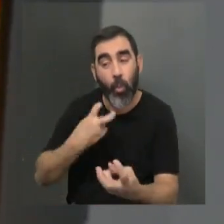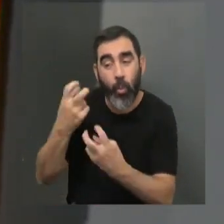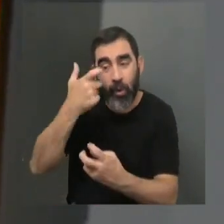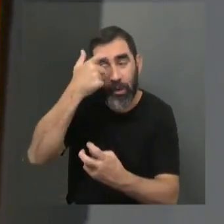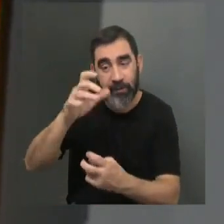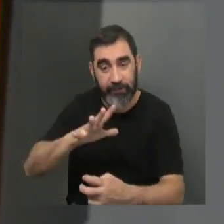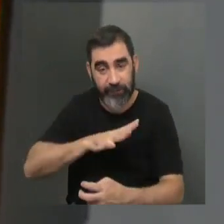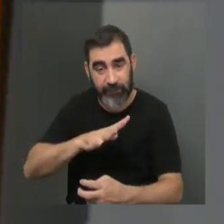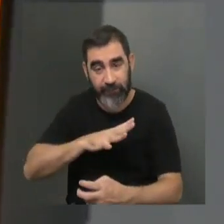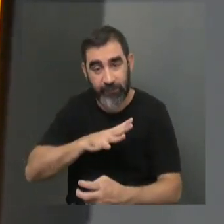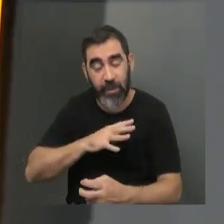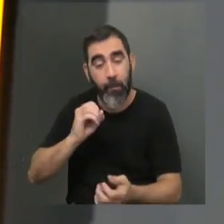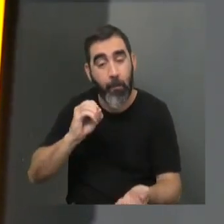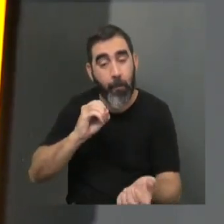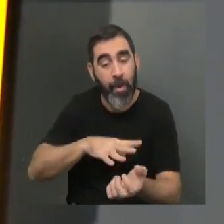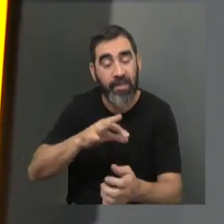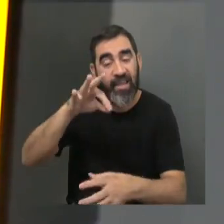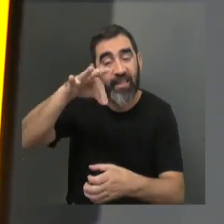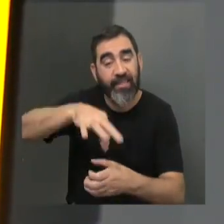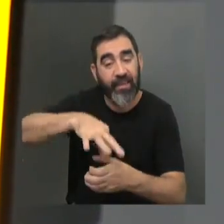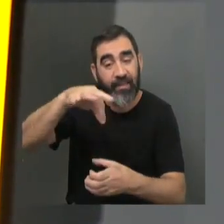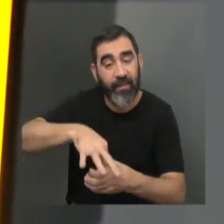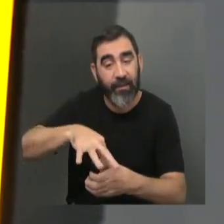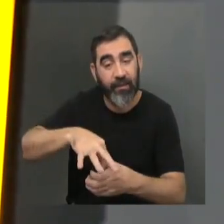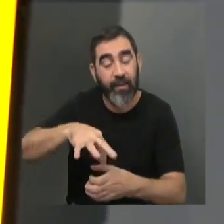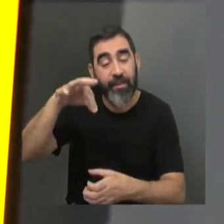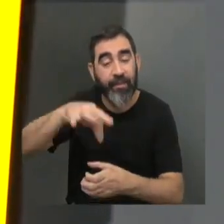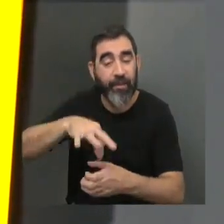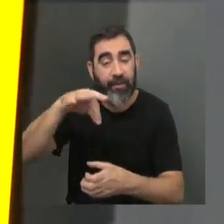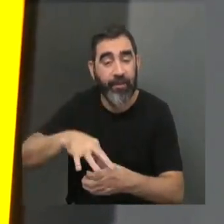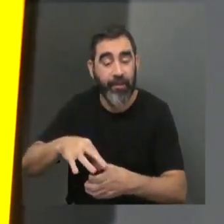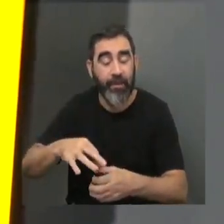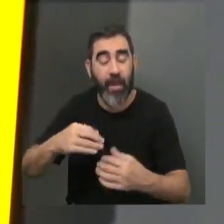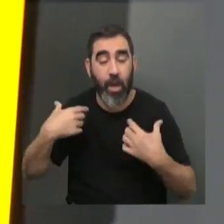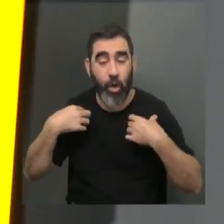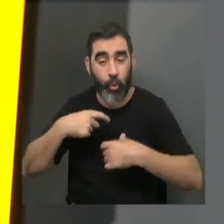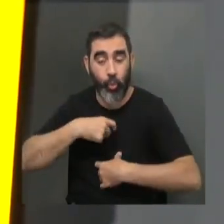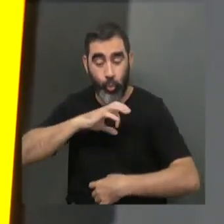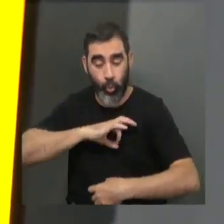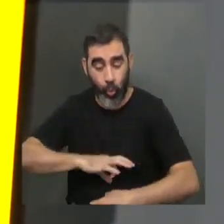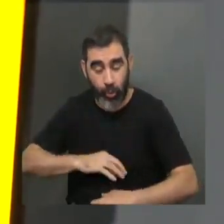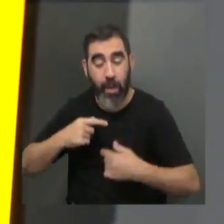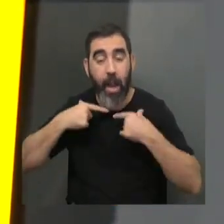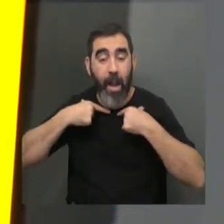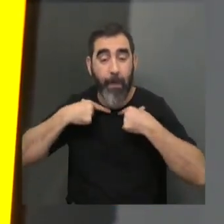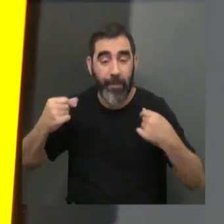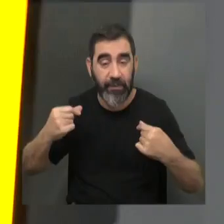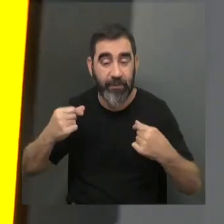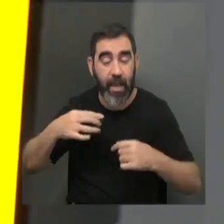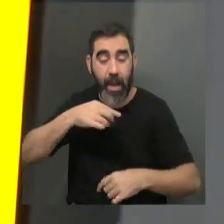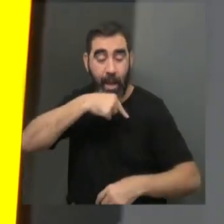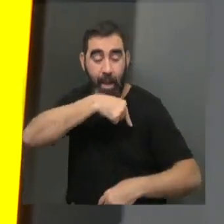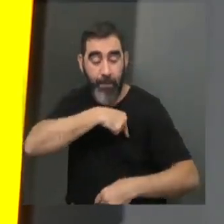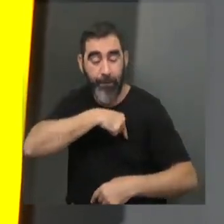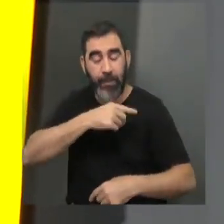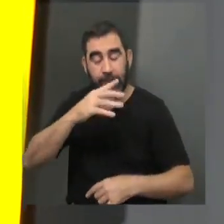vemos, es las manchas de tinta, como bien decís, tintas en la túnica, en la camisa, quien no puso una lapicera en